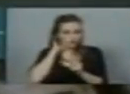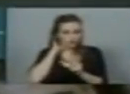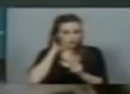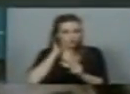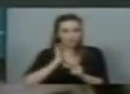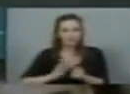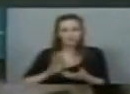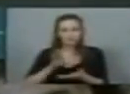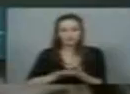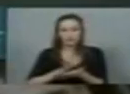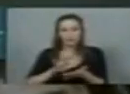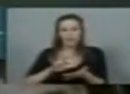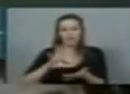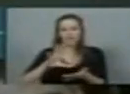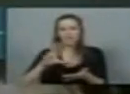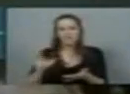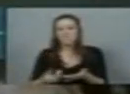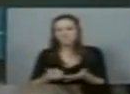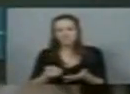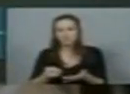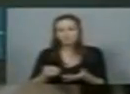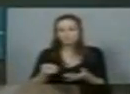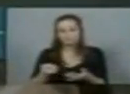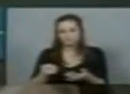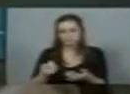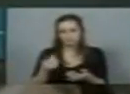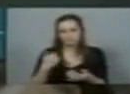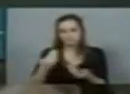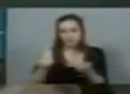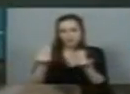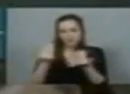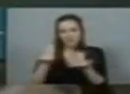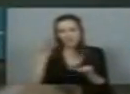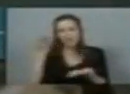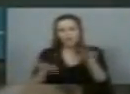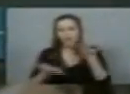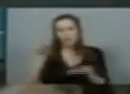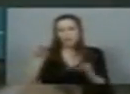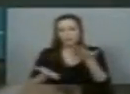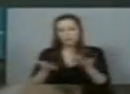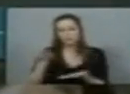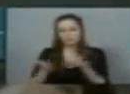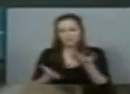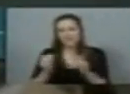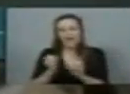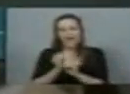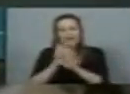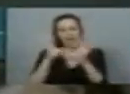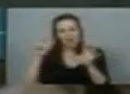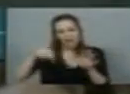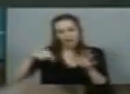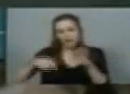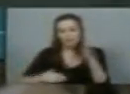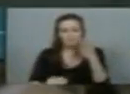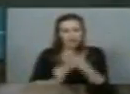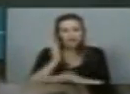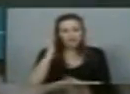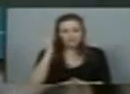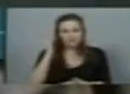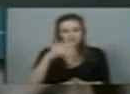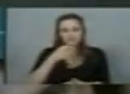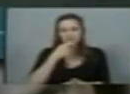humanidad con la posibilidad de que la justicia aclare de una vez y por siempre si